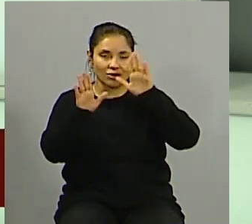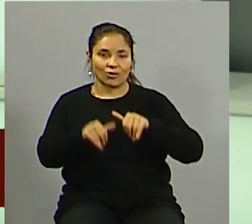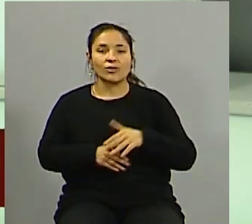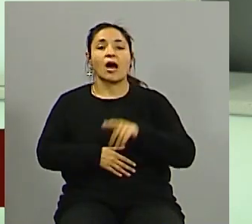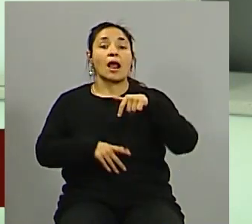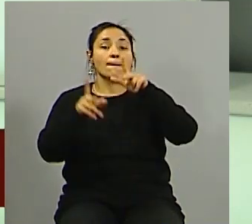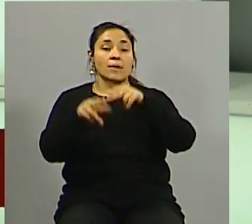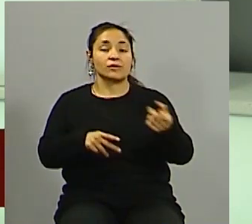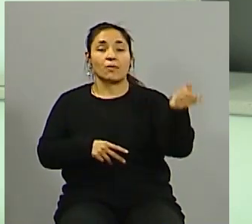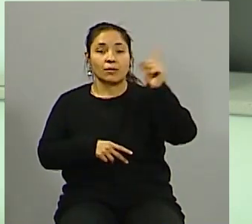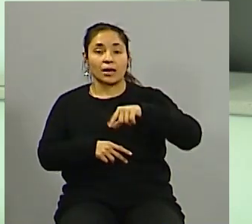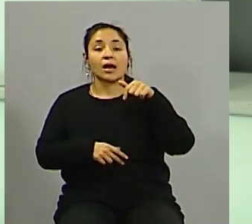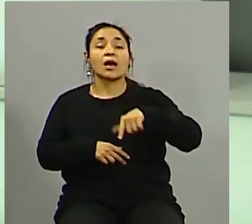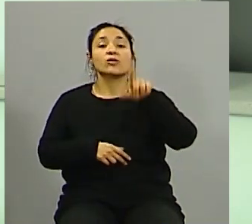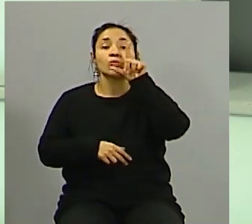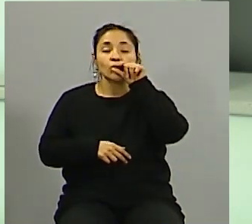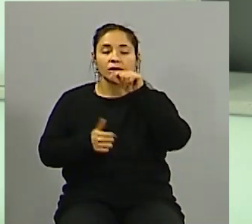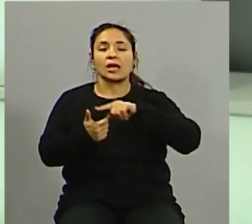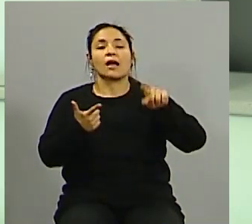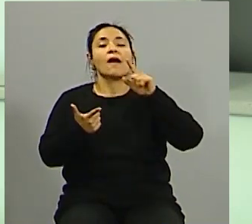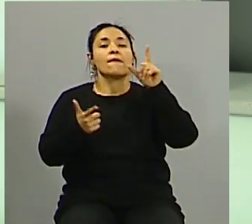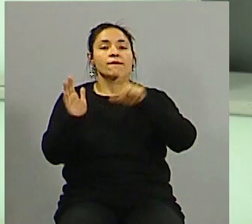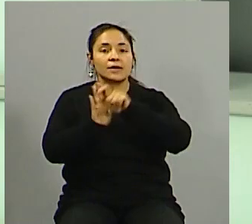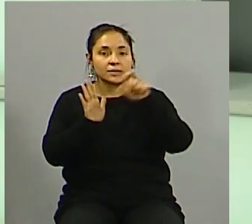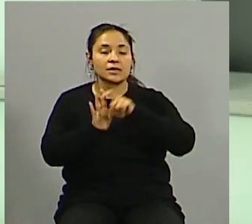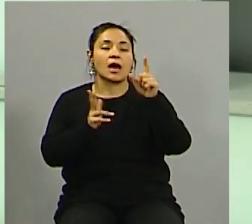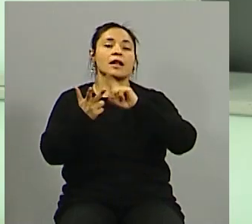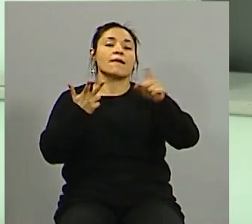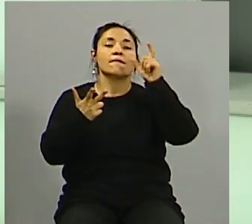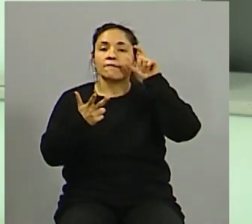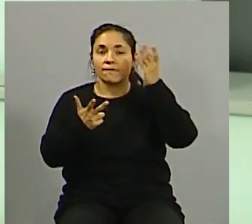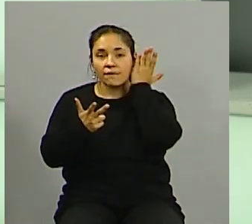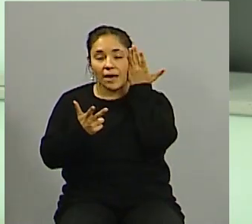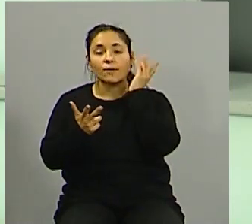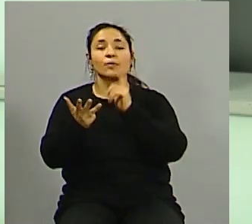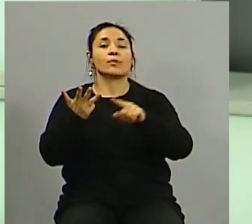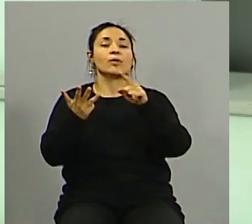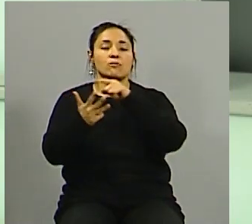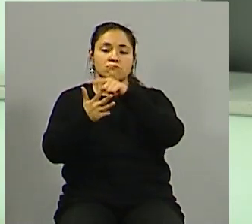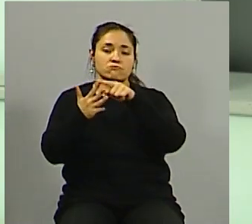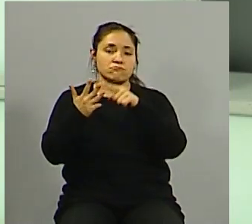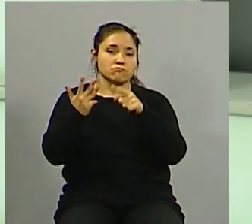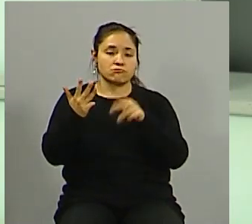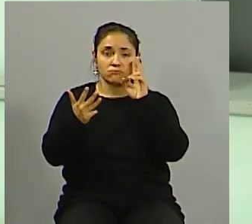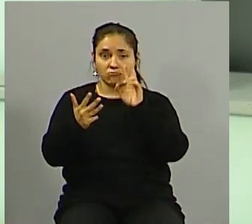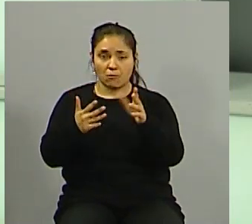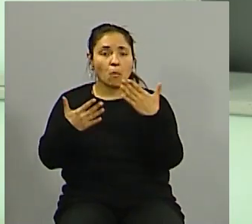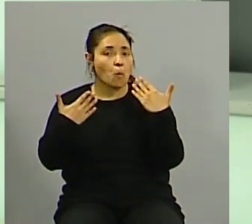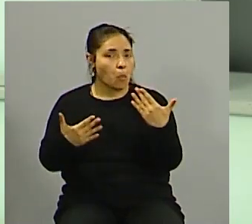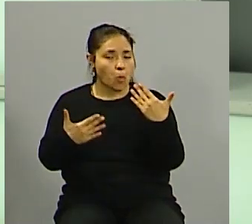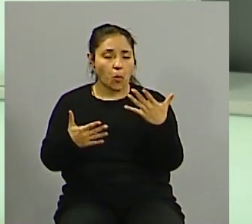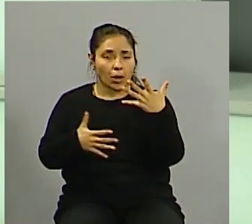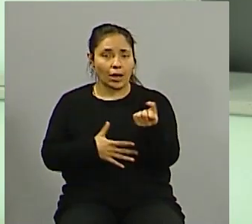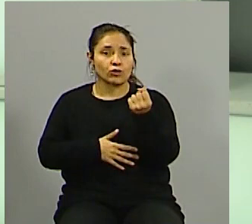pausa, enseguida regresamos. Estamos en Twitter, en Facebook e Instagram. En Twitter, recuerden Señalú TV, en Instagram como Unidiversidad nos